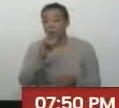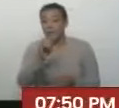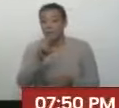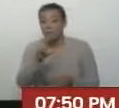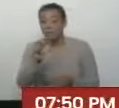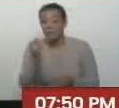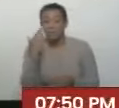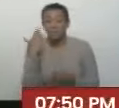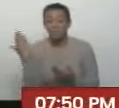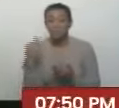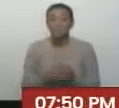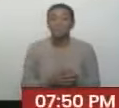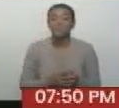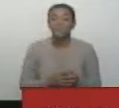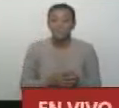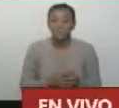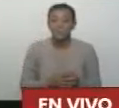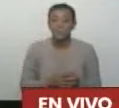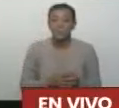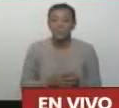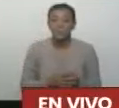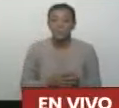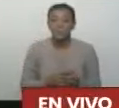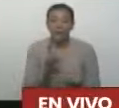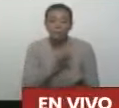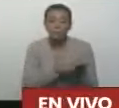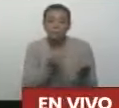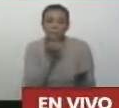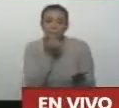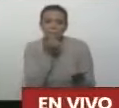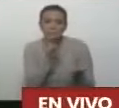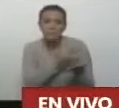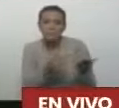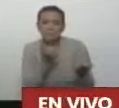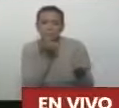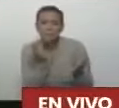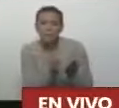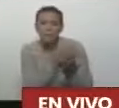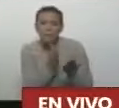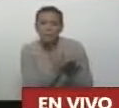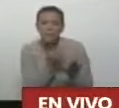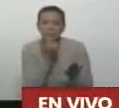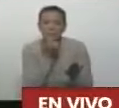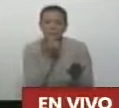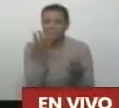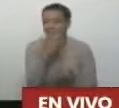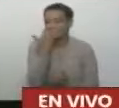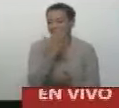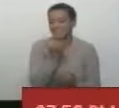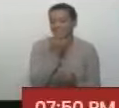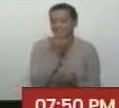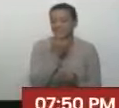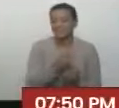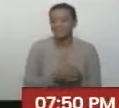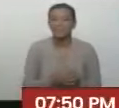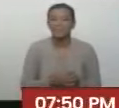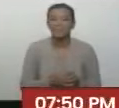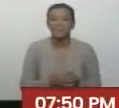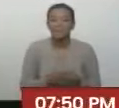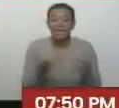aquí. Y, ah, no, vale, estoy leyendo otro. Pasé la página, perdón. Del